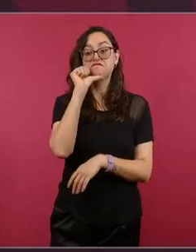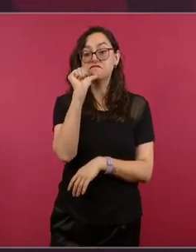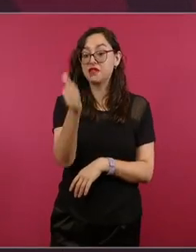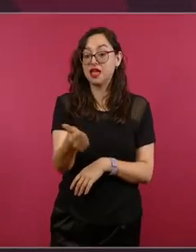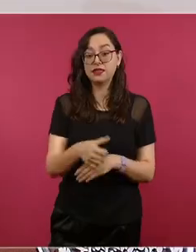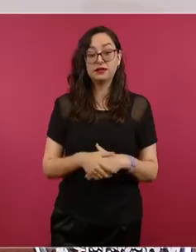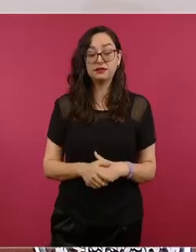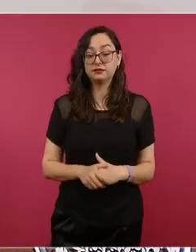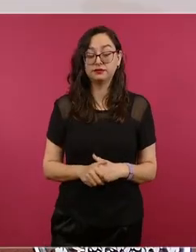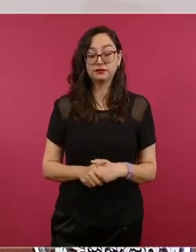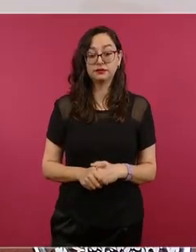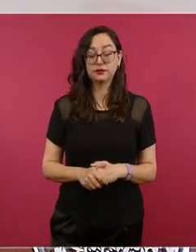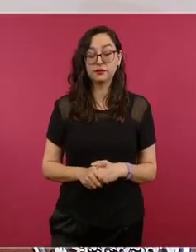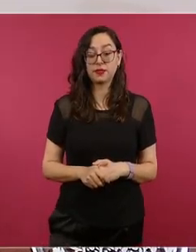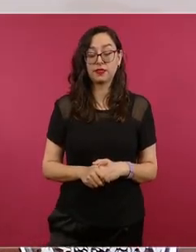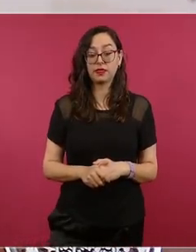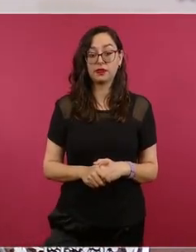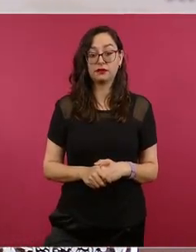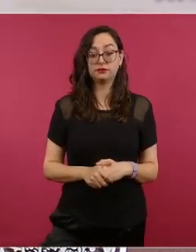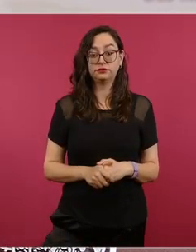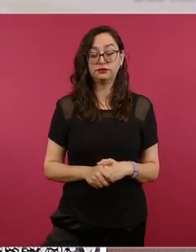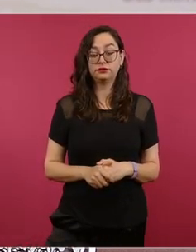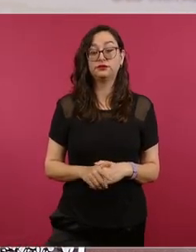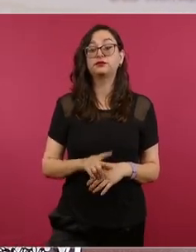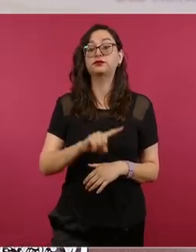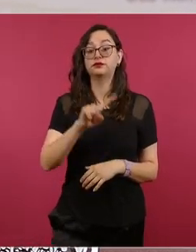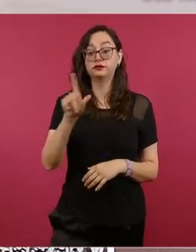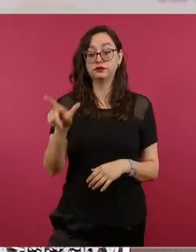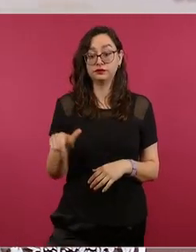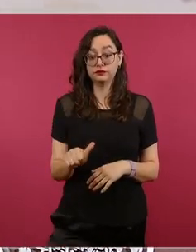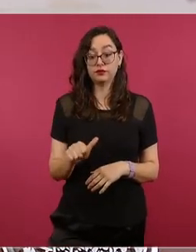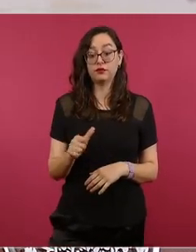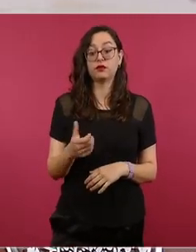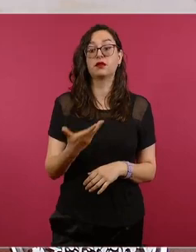Sí, con Felipe Calderón